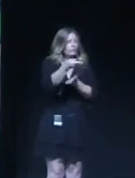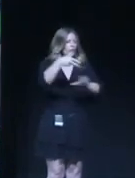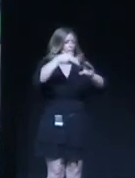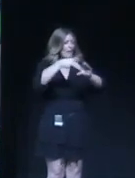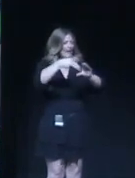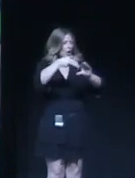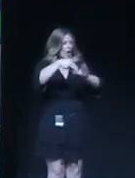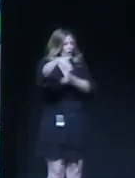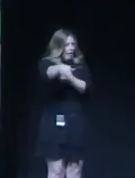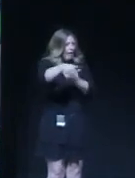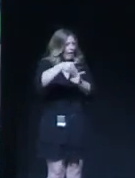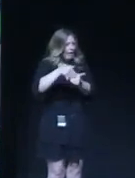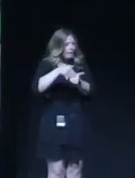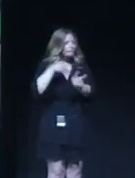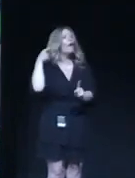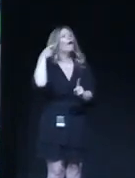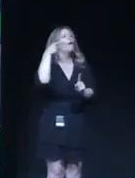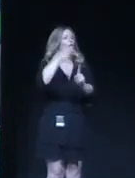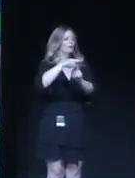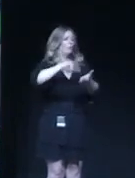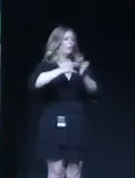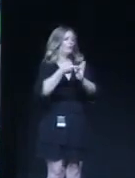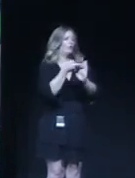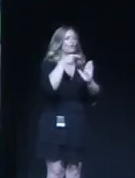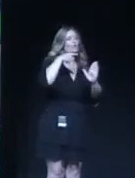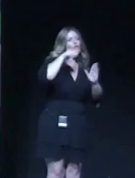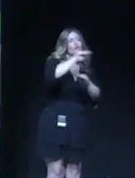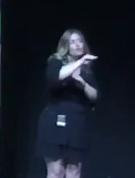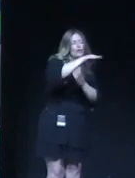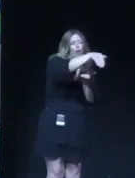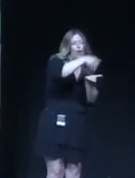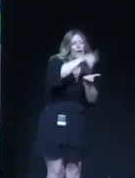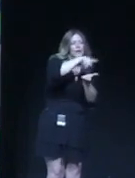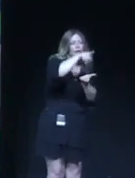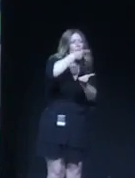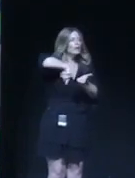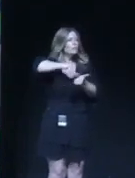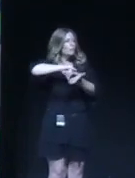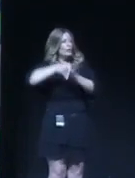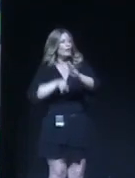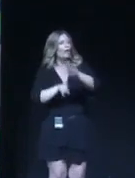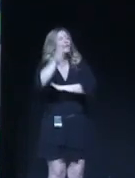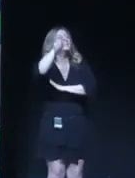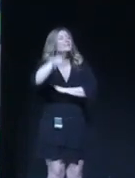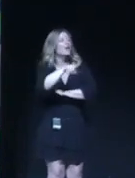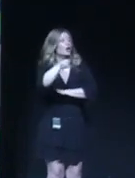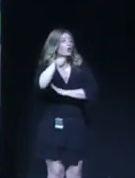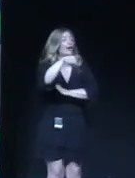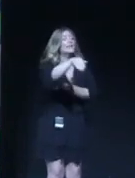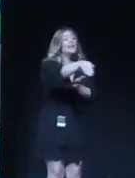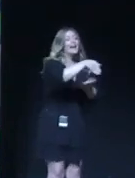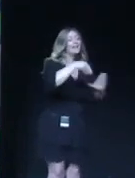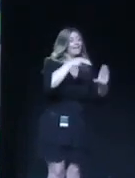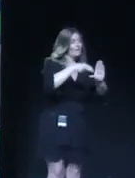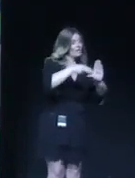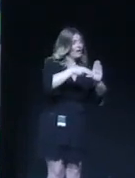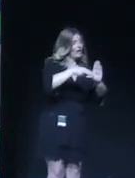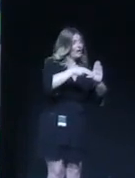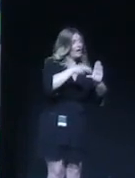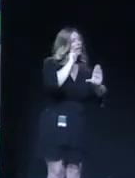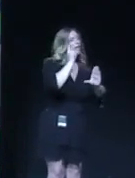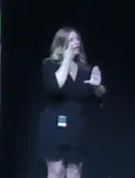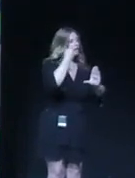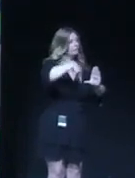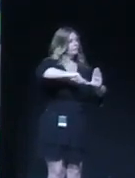para poder seguir adelante con su proyecto, de cogerlo o no, y teniendo en cuenta, obviamente, que esa refinería impacta en